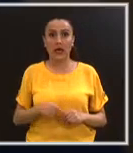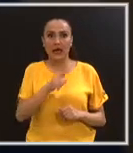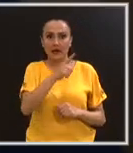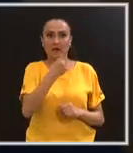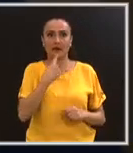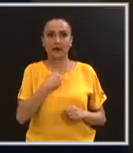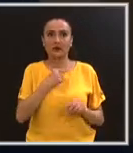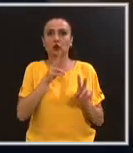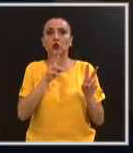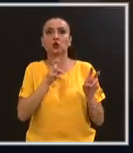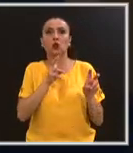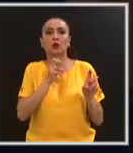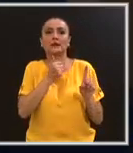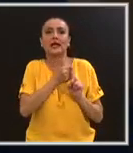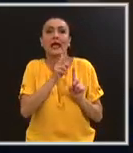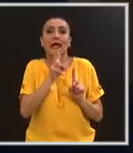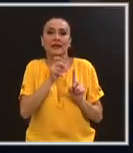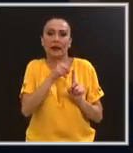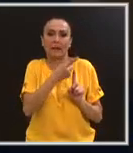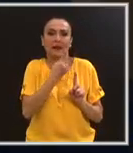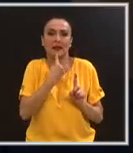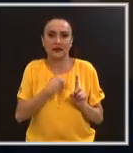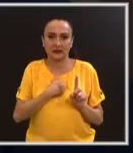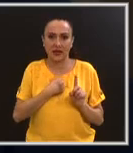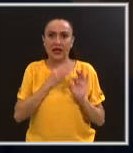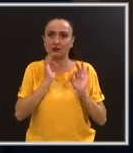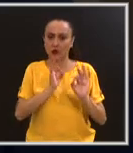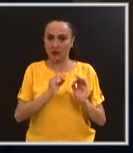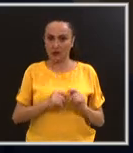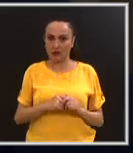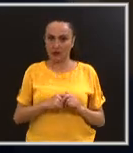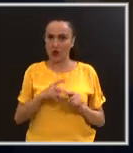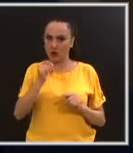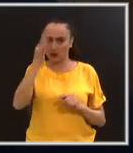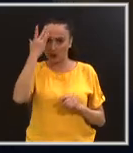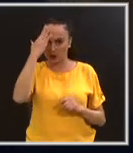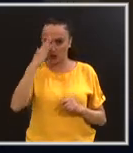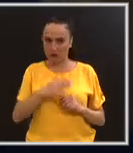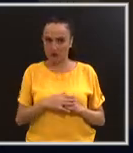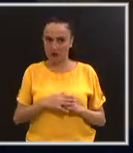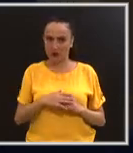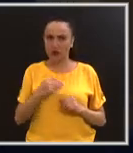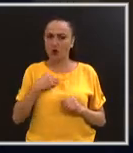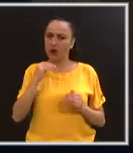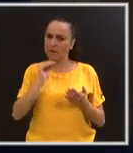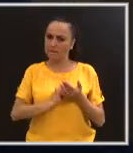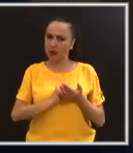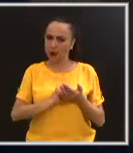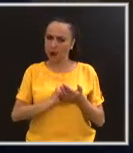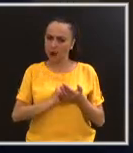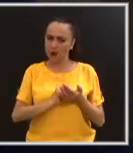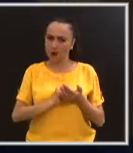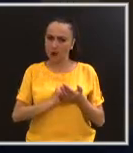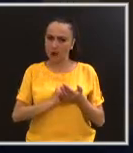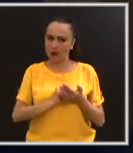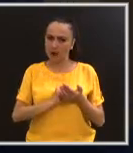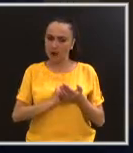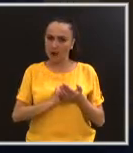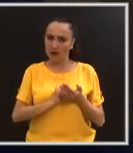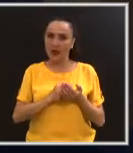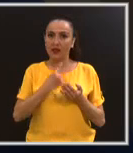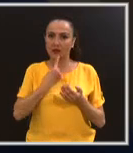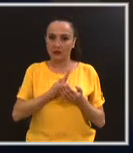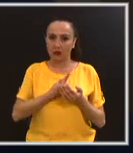dice supuestamente ella que ella me dice estoy bien no se preocupe o y yo le pongo a ella le